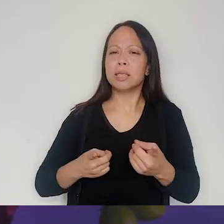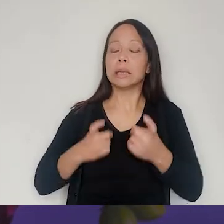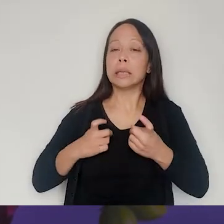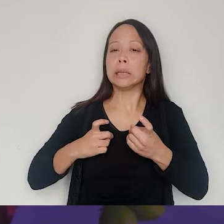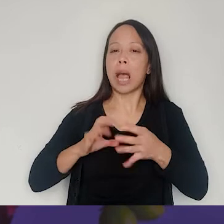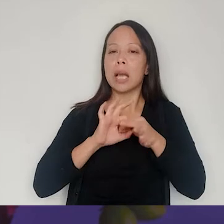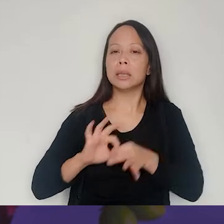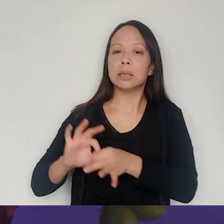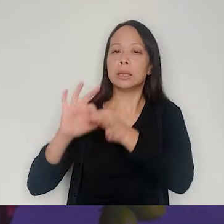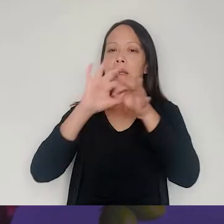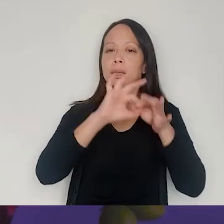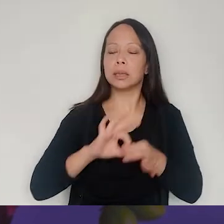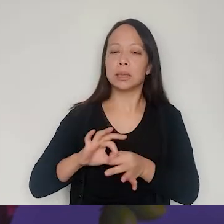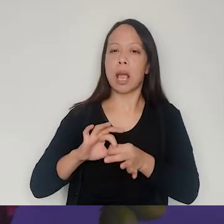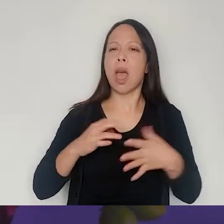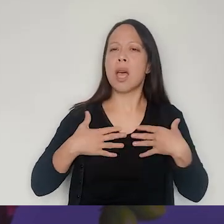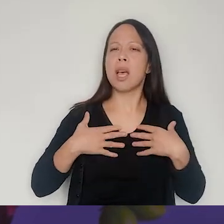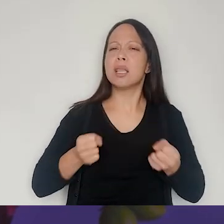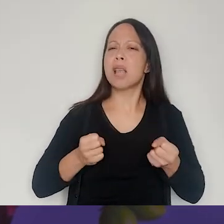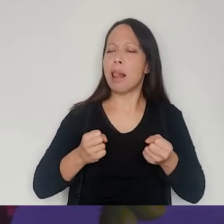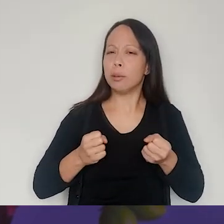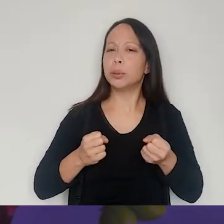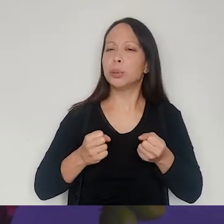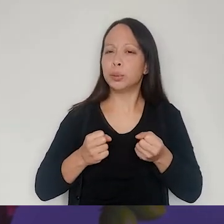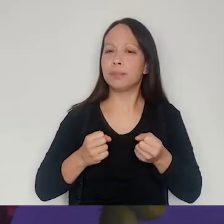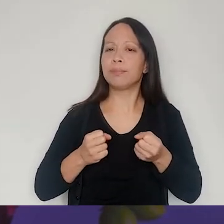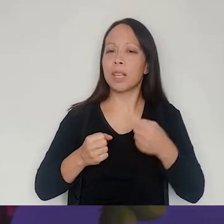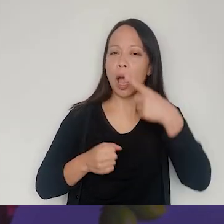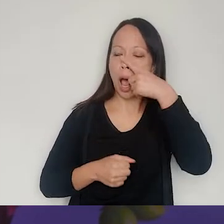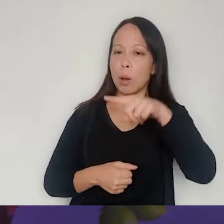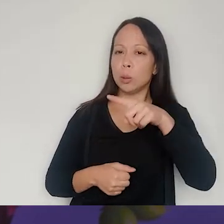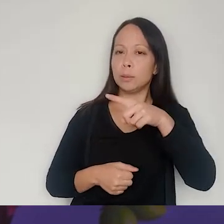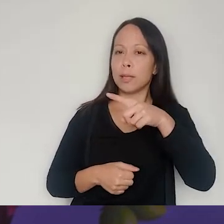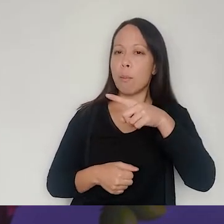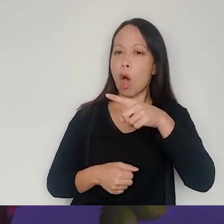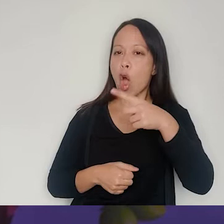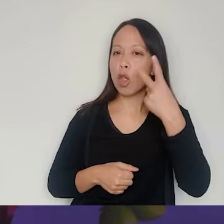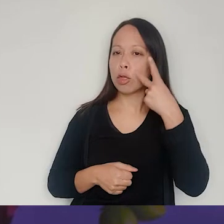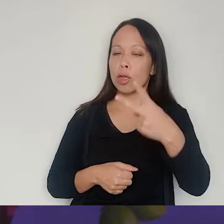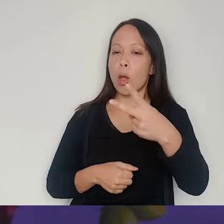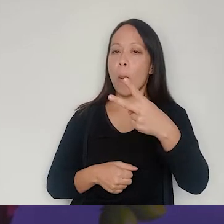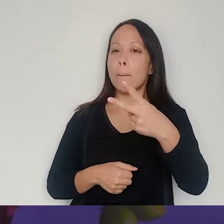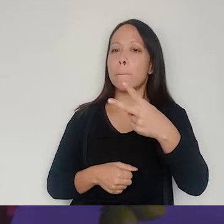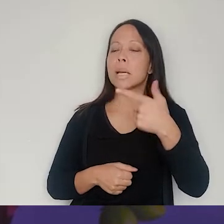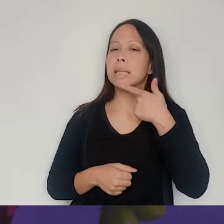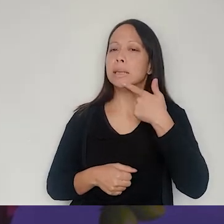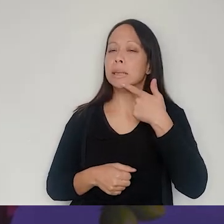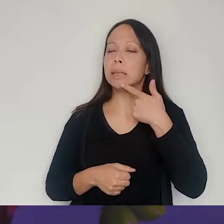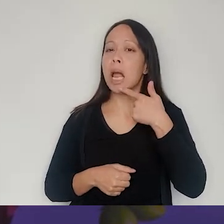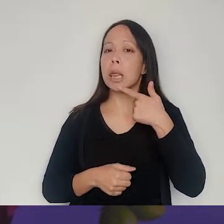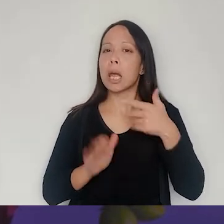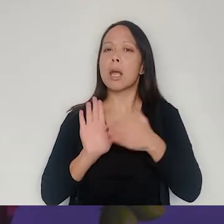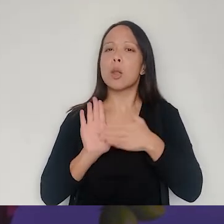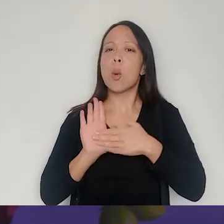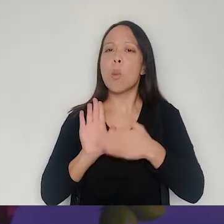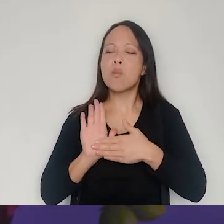realizó en España en el 2017, el último, que además fue con una muestra de 1.500 personas, lo que hicimos